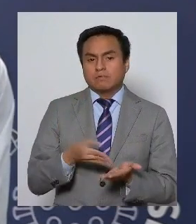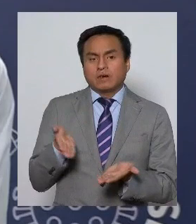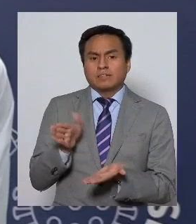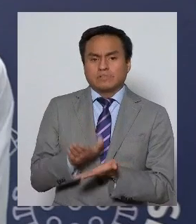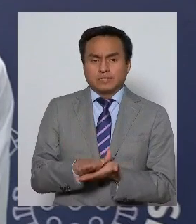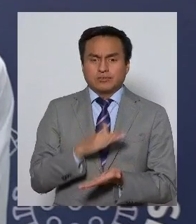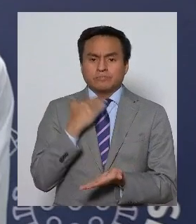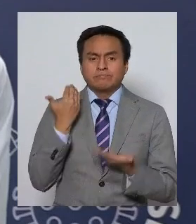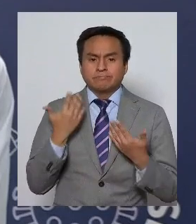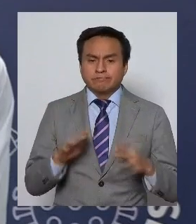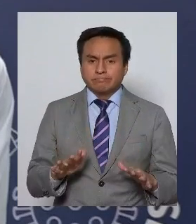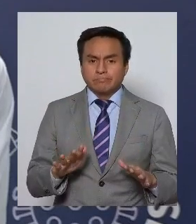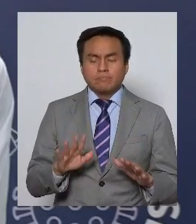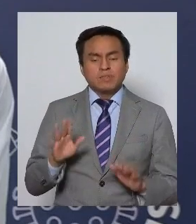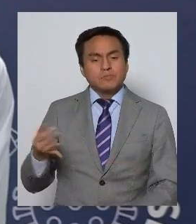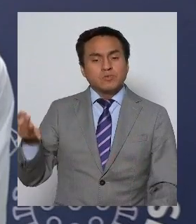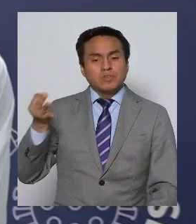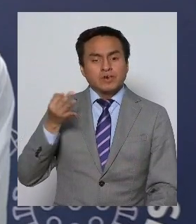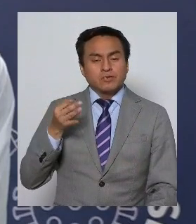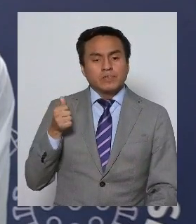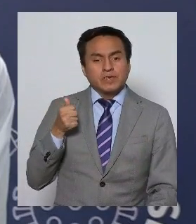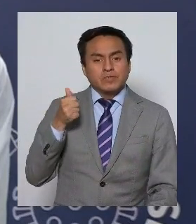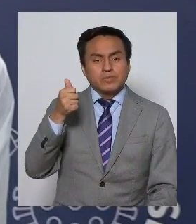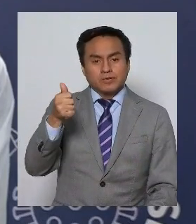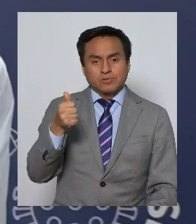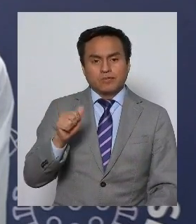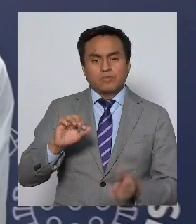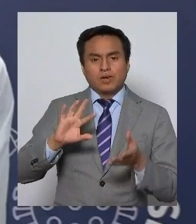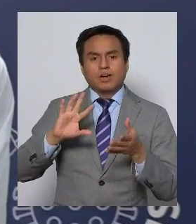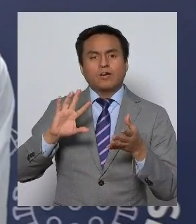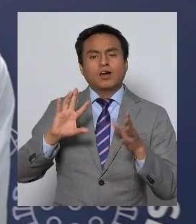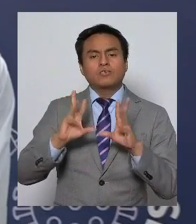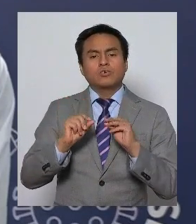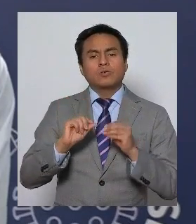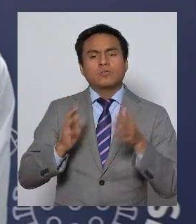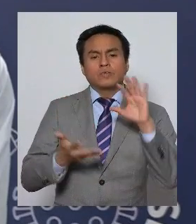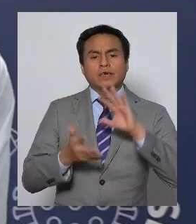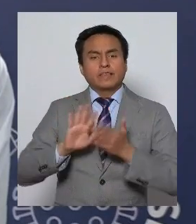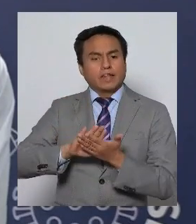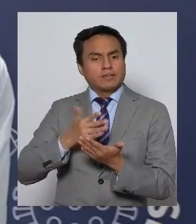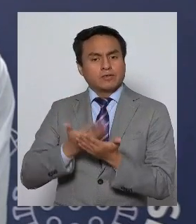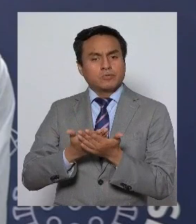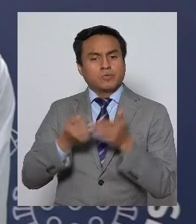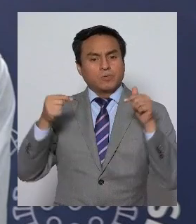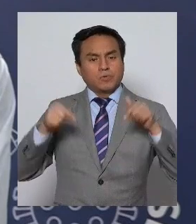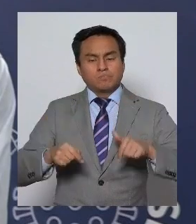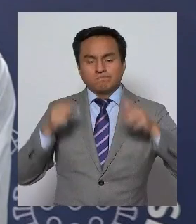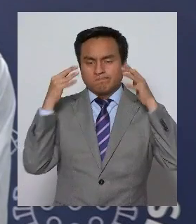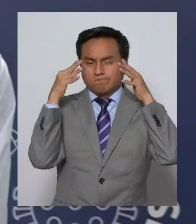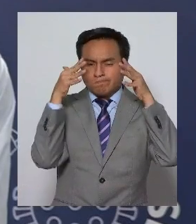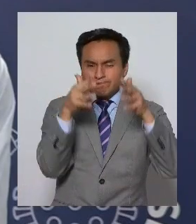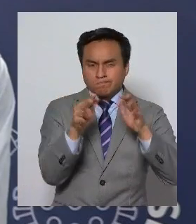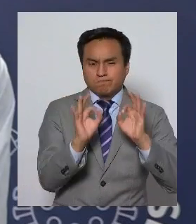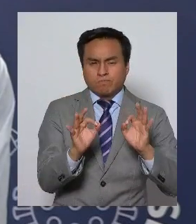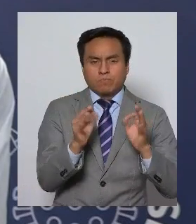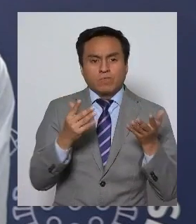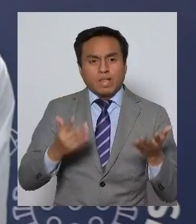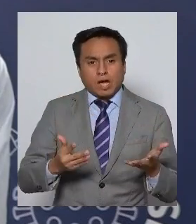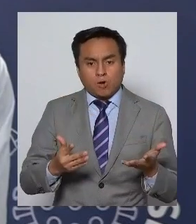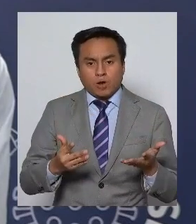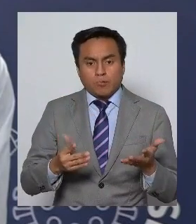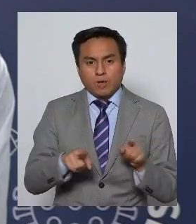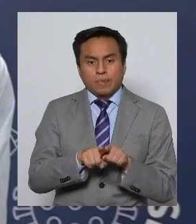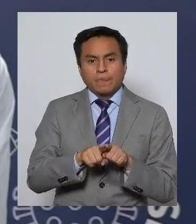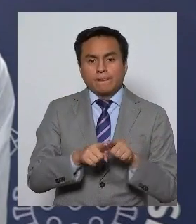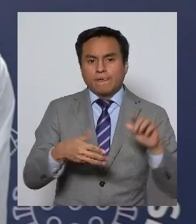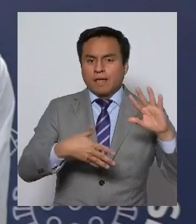fallecidos. Como lo dijo el director de la Organización Mundial de la Salud, hoy día el foco principal se concentra en